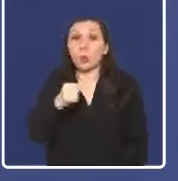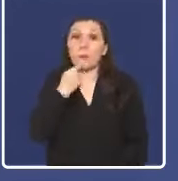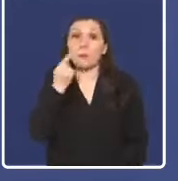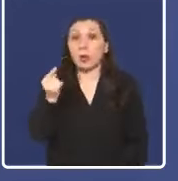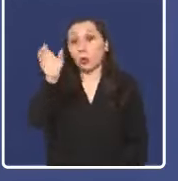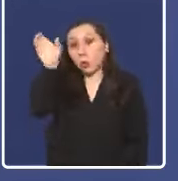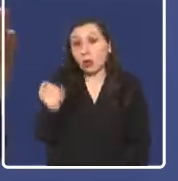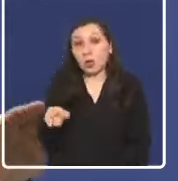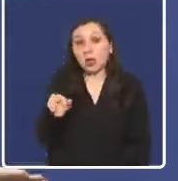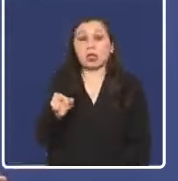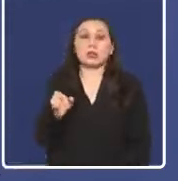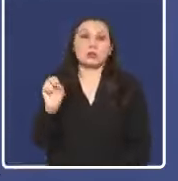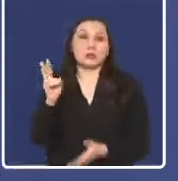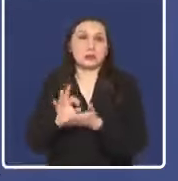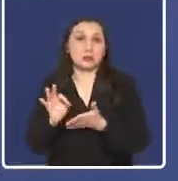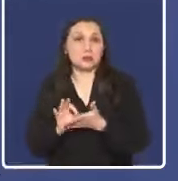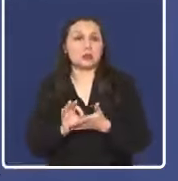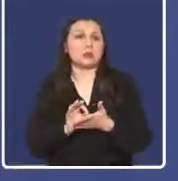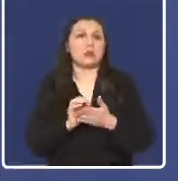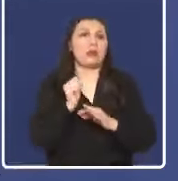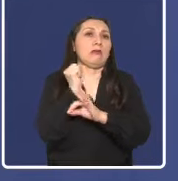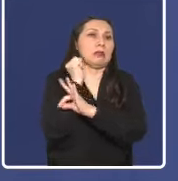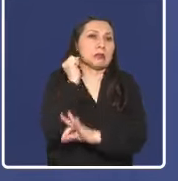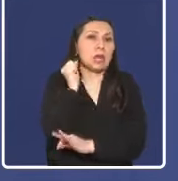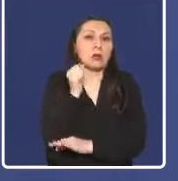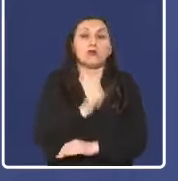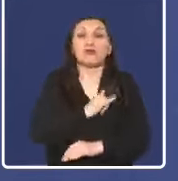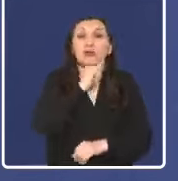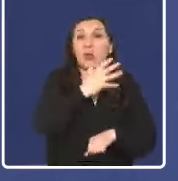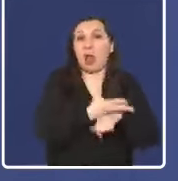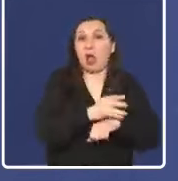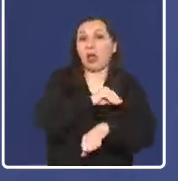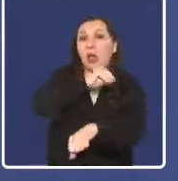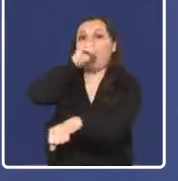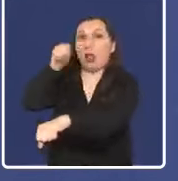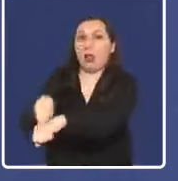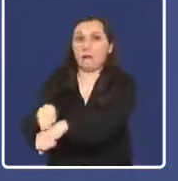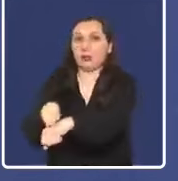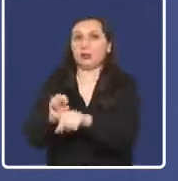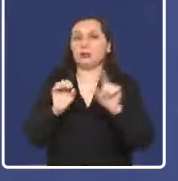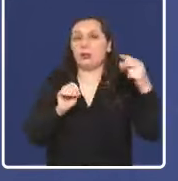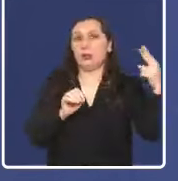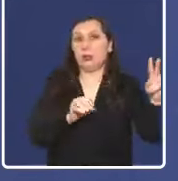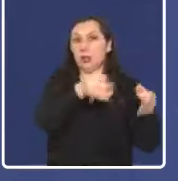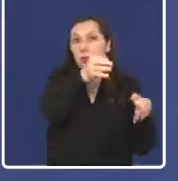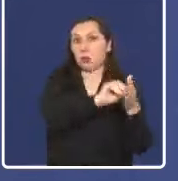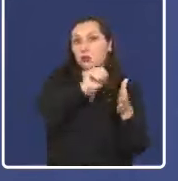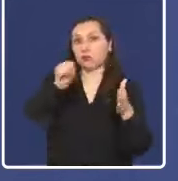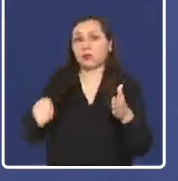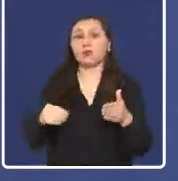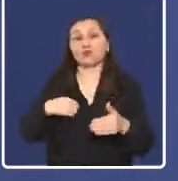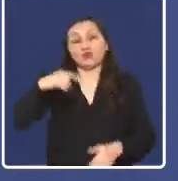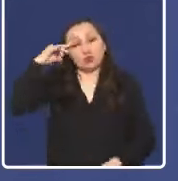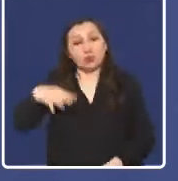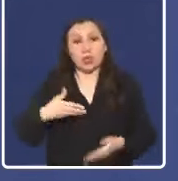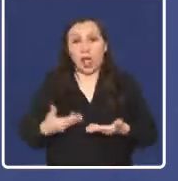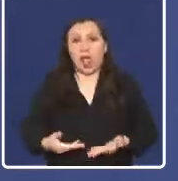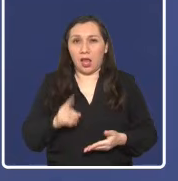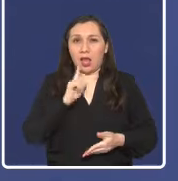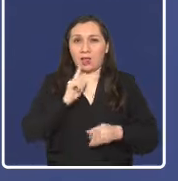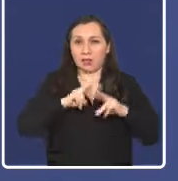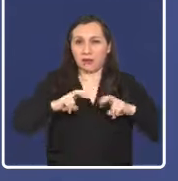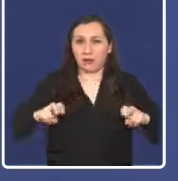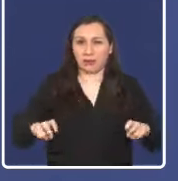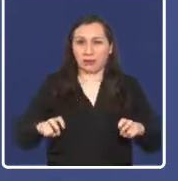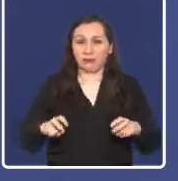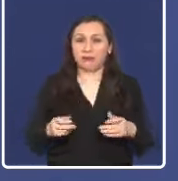a él o a la fiscalía o a quien corresponda, no sé si ha existido una notificación. Sé que existe hoy día una investigación. Y